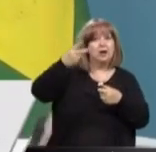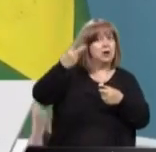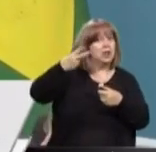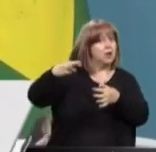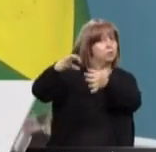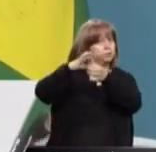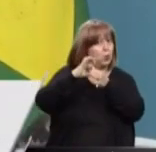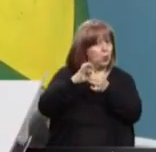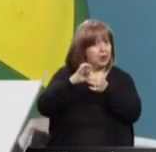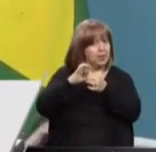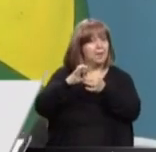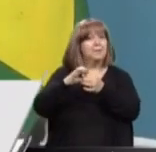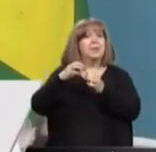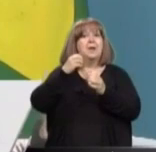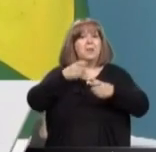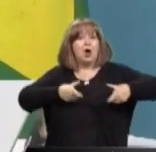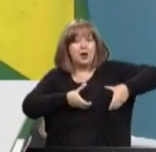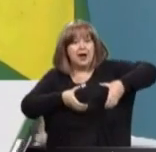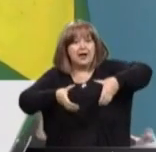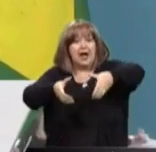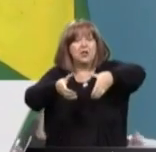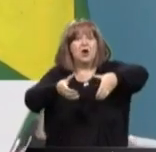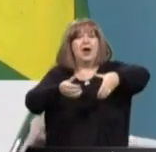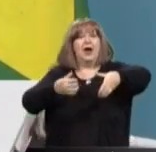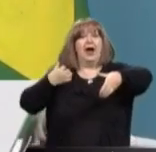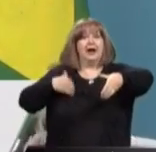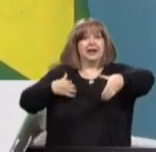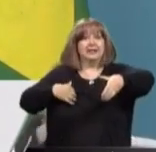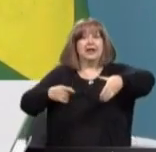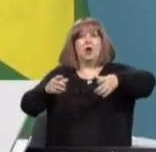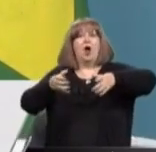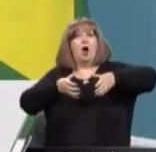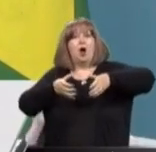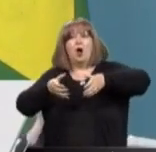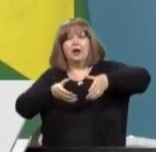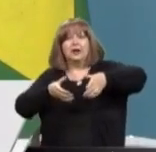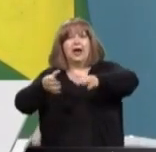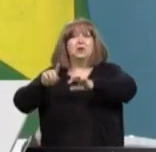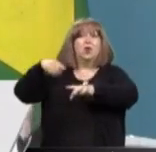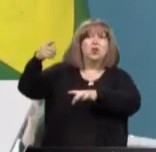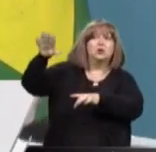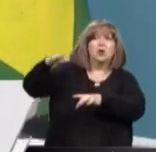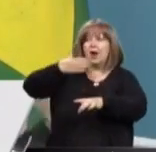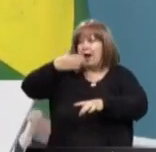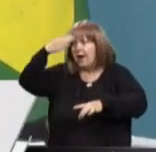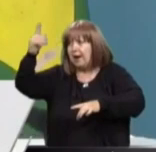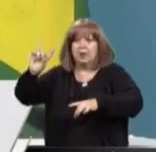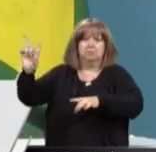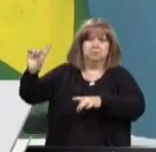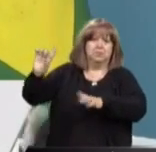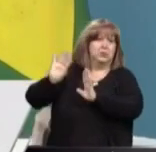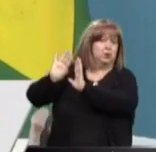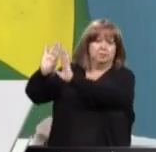única y que es mejor que los caños sean argentinos y no traídos de Arabia o traídos de otras regiones del